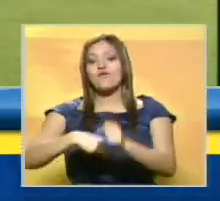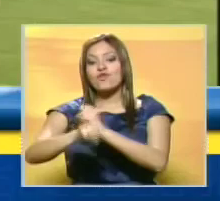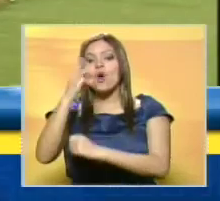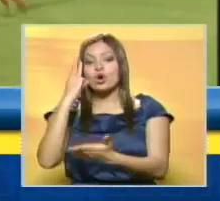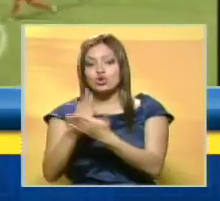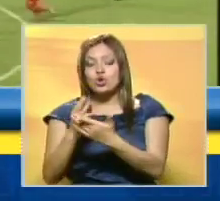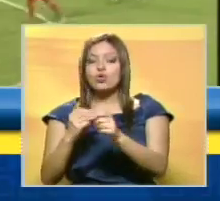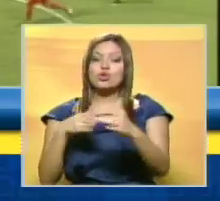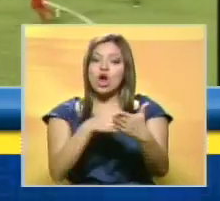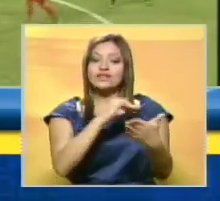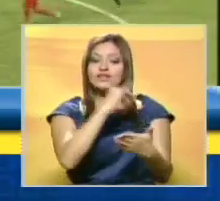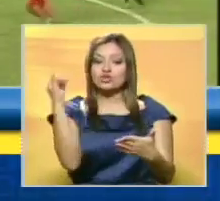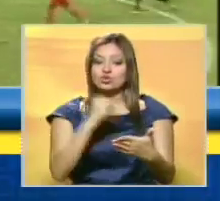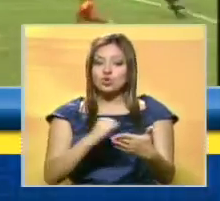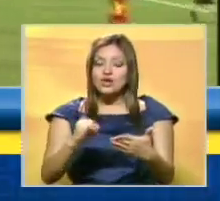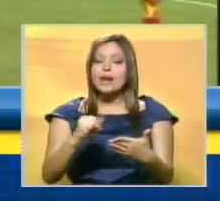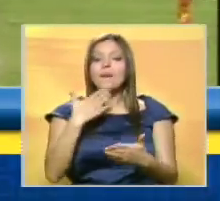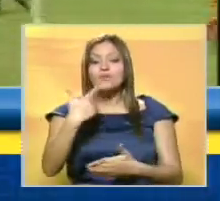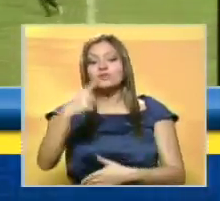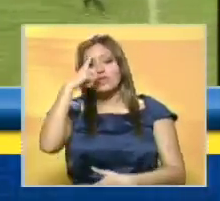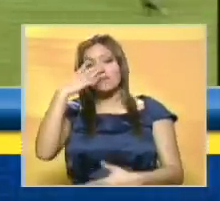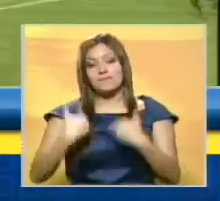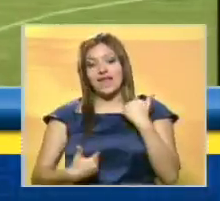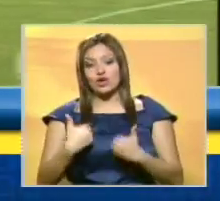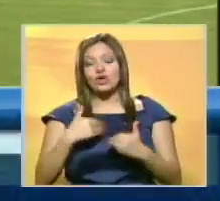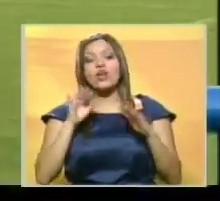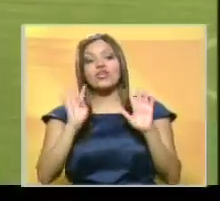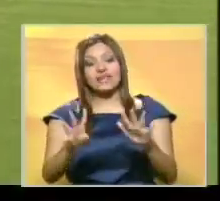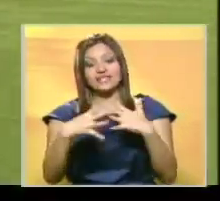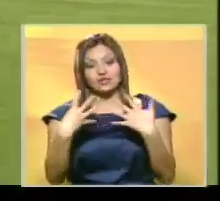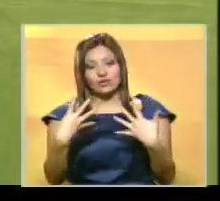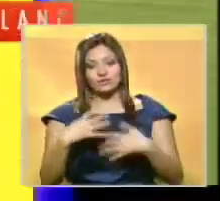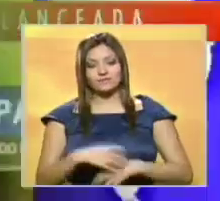Club y el Zulia se disputará el próximo miércoles 19.